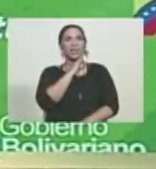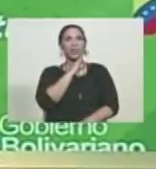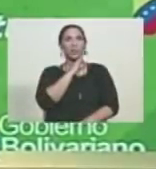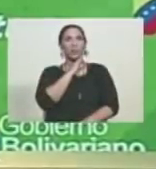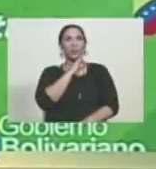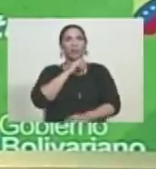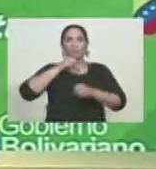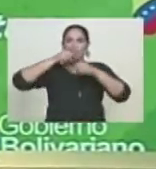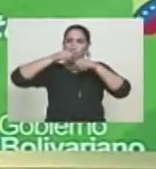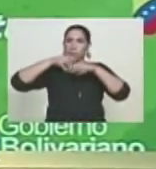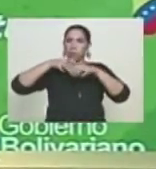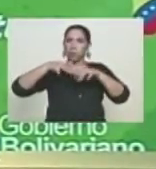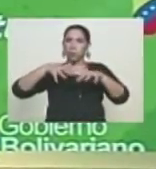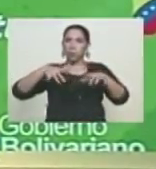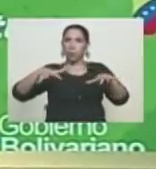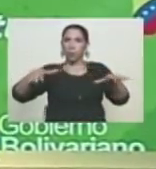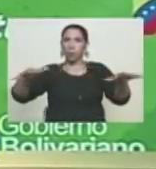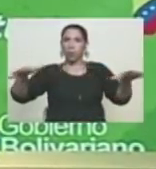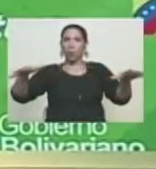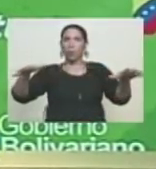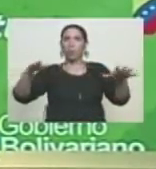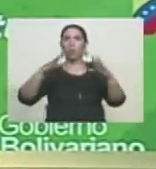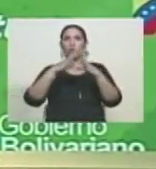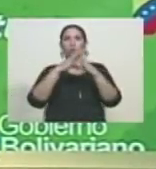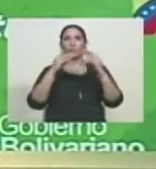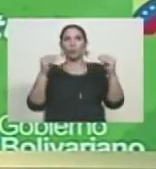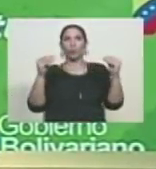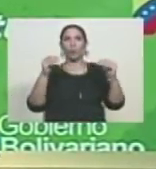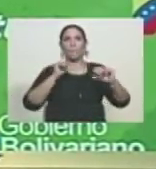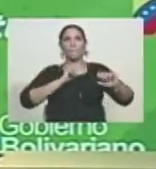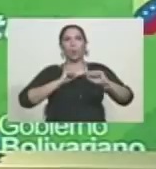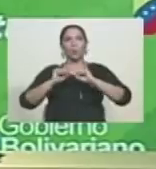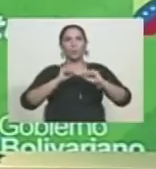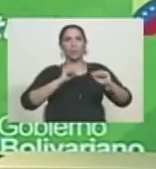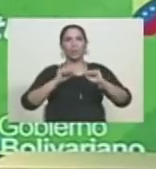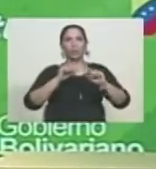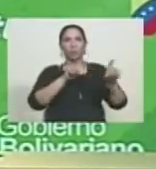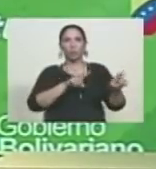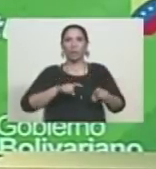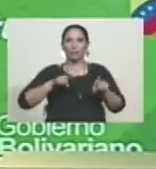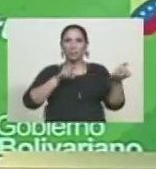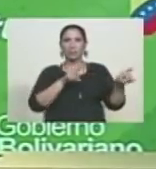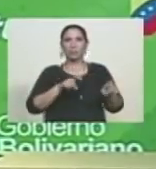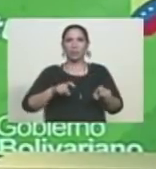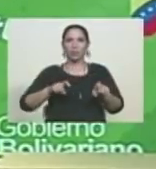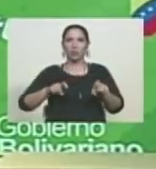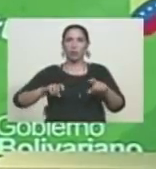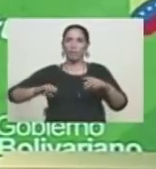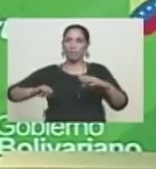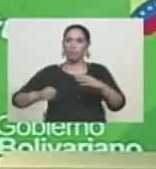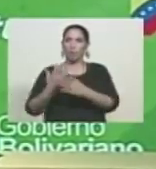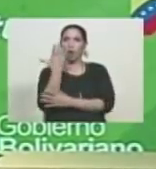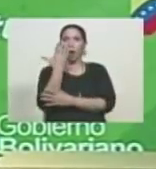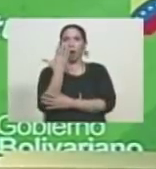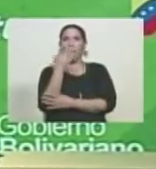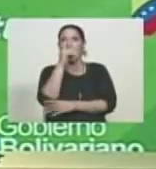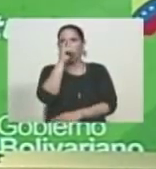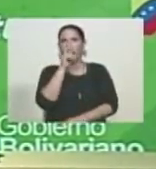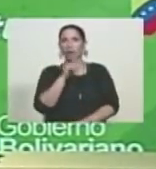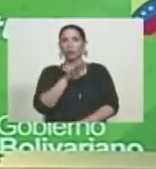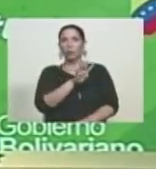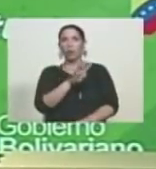contaminó, corrompió de raíz al movimiento campesino que surgió en Venezuela por allá por los años